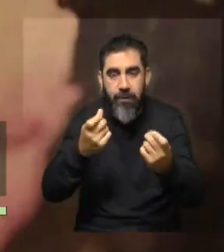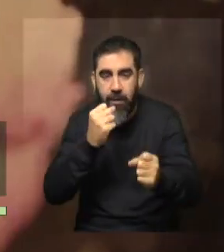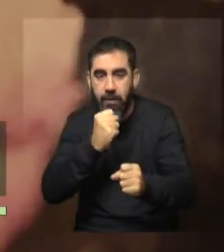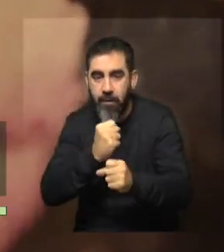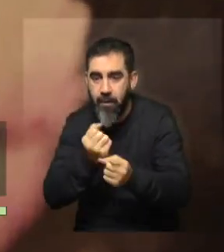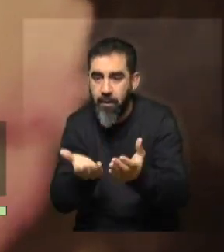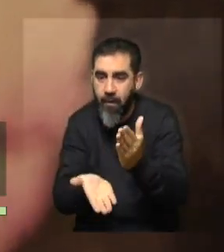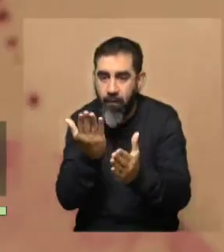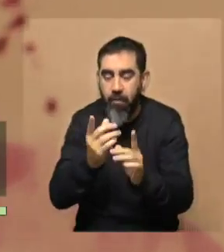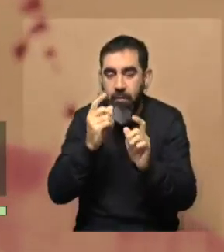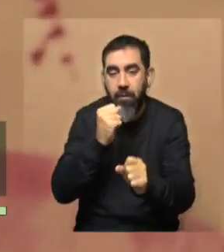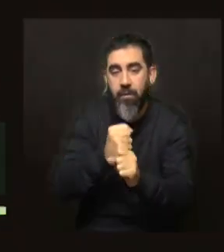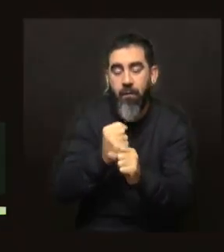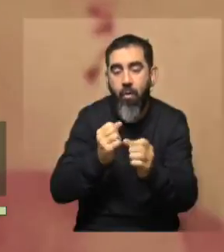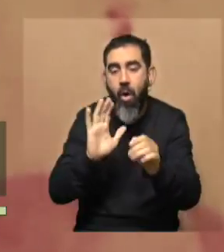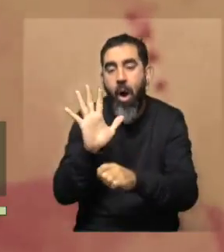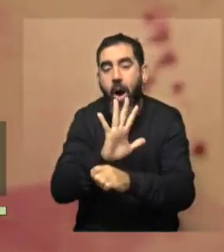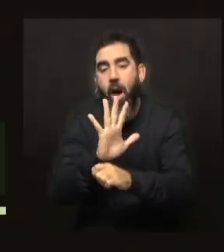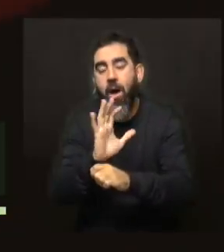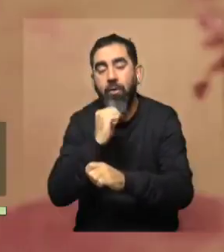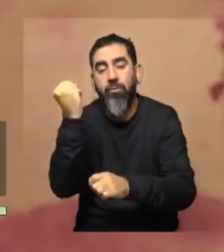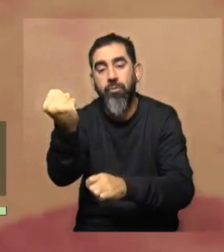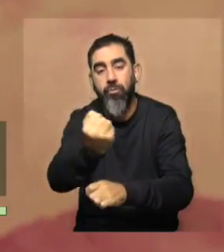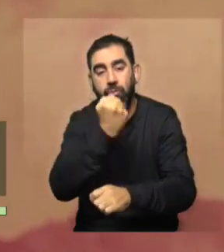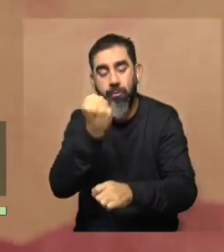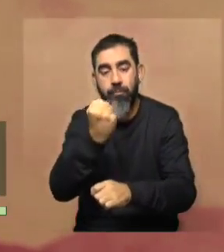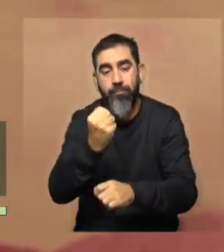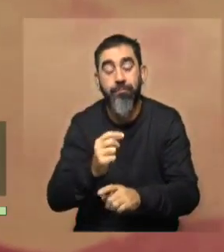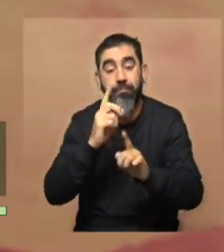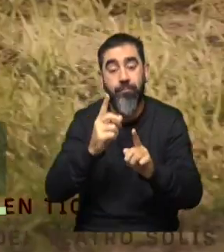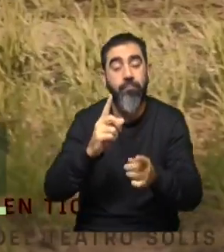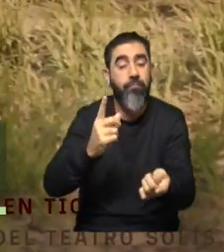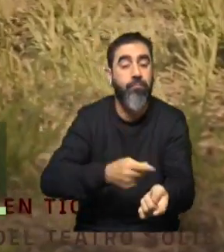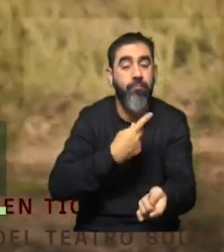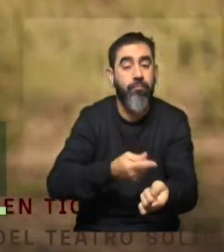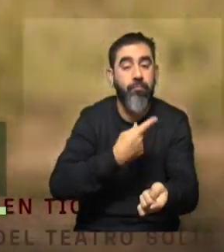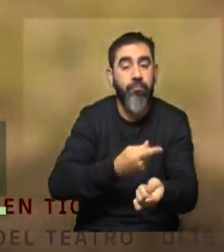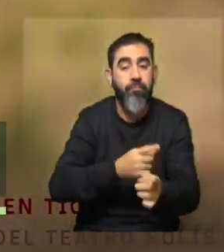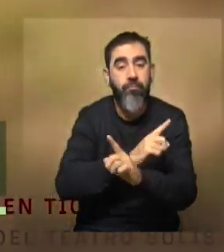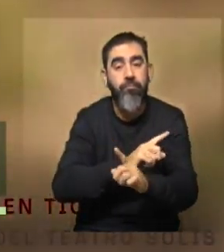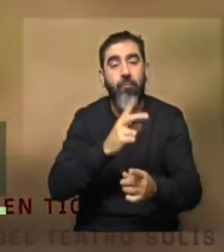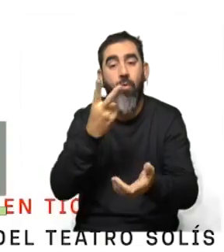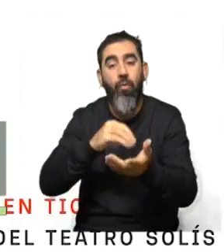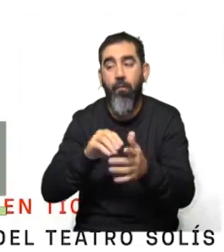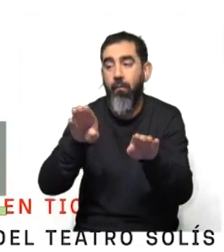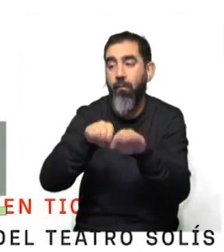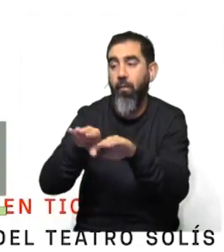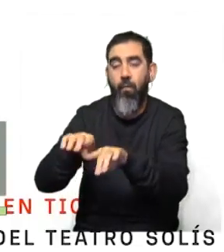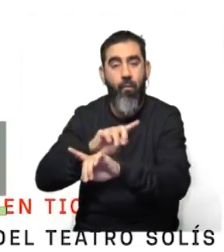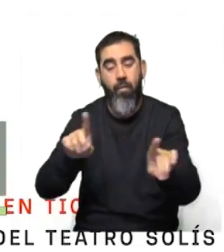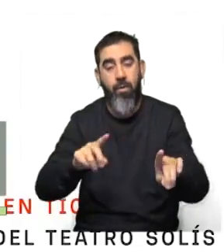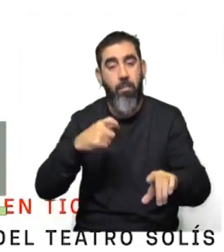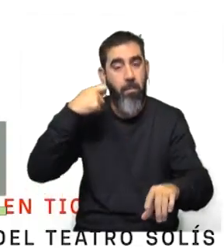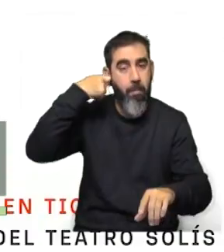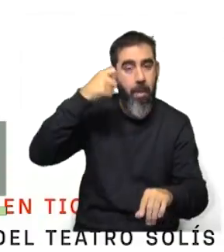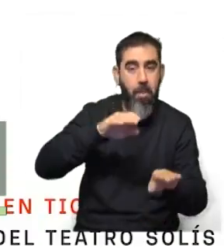el trabajo con los actores es fundamental y después te Tenés que ir acostumbrando a que no sale dos veces igual la cosa viste vos